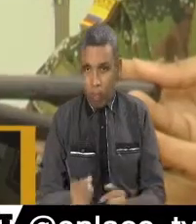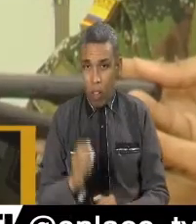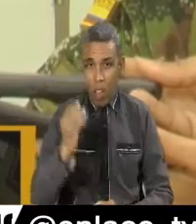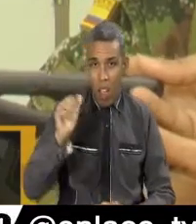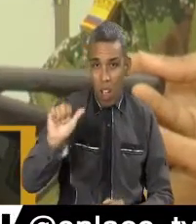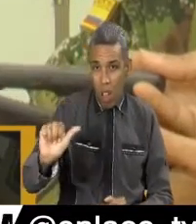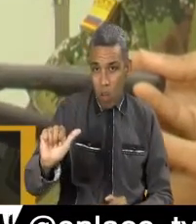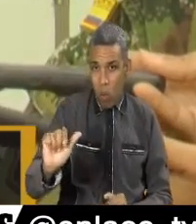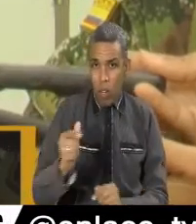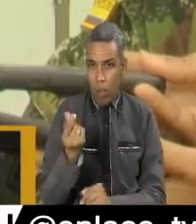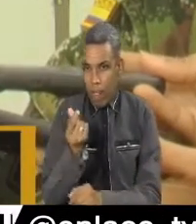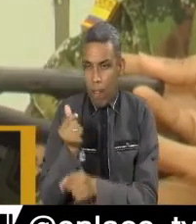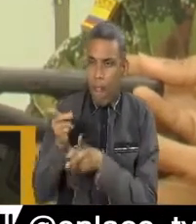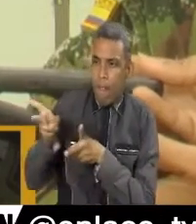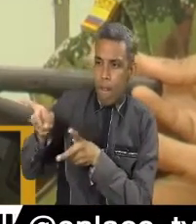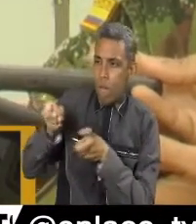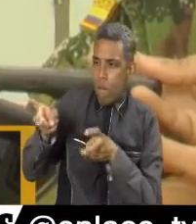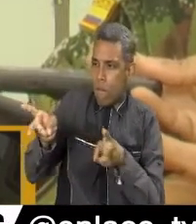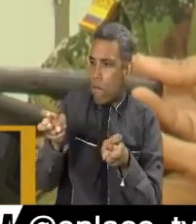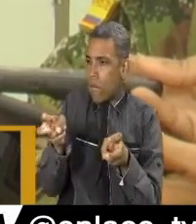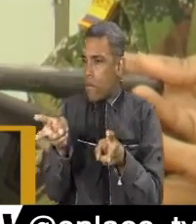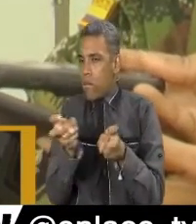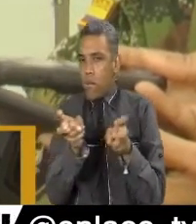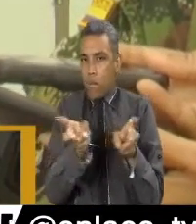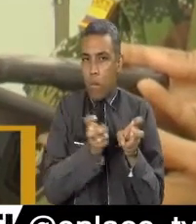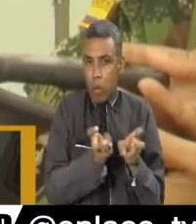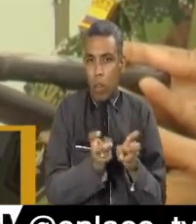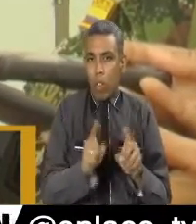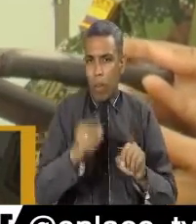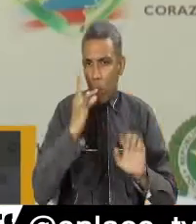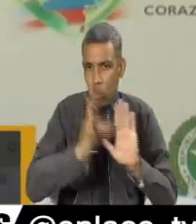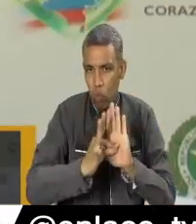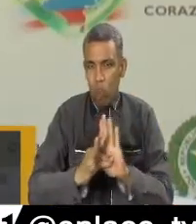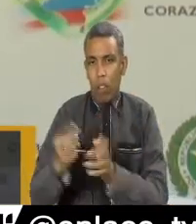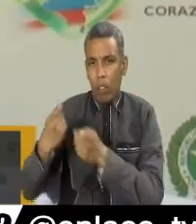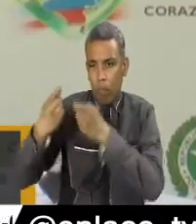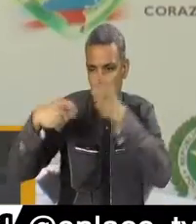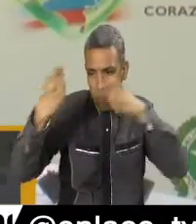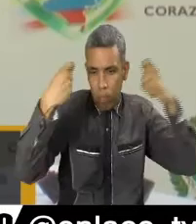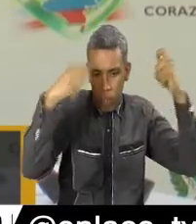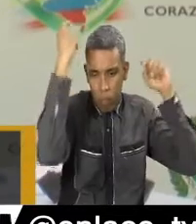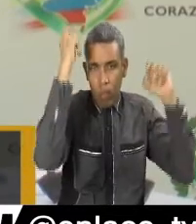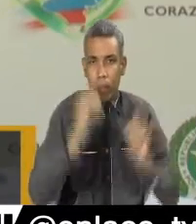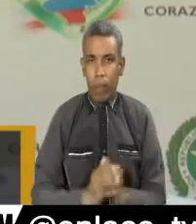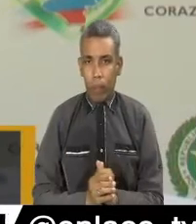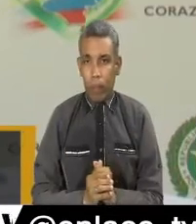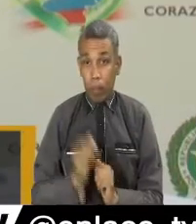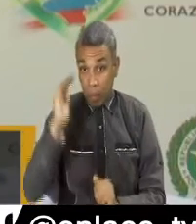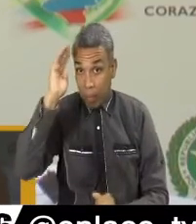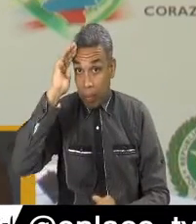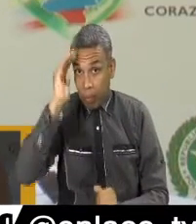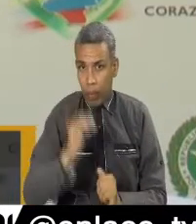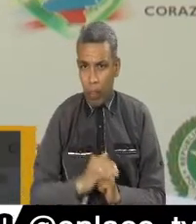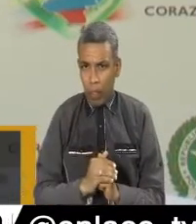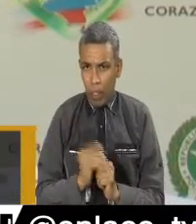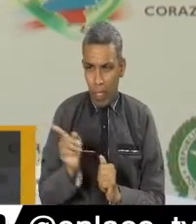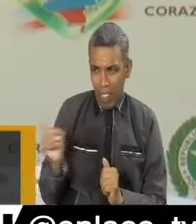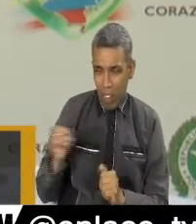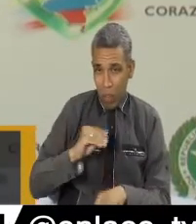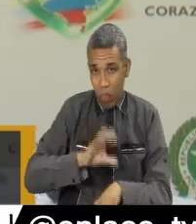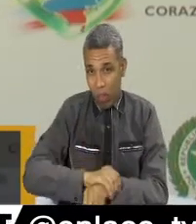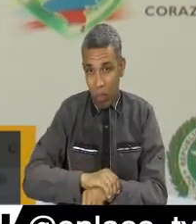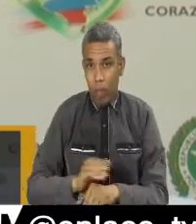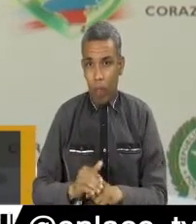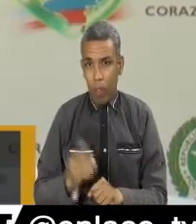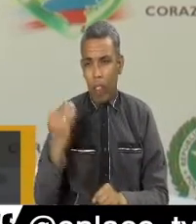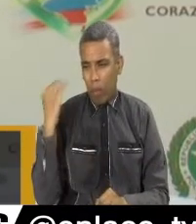temas de extorsión y también se dedicaba también a temas de microtráfico aquí en la ciudad de Barranca Bermeja. Las autoridades también se indican a estas personas de participar en